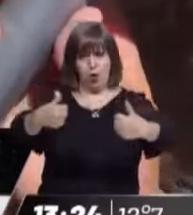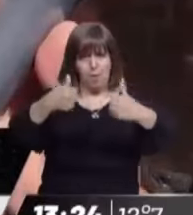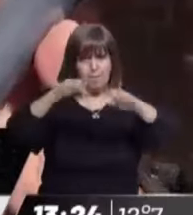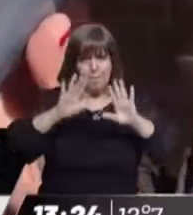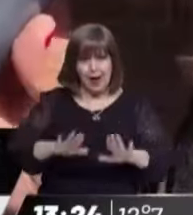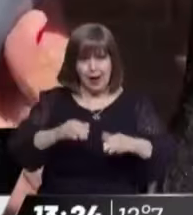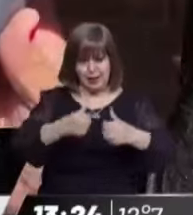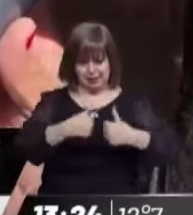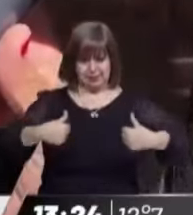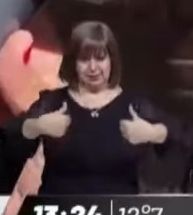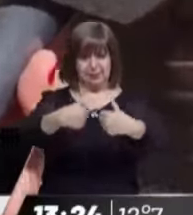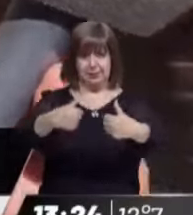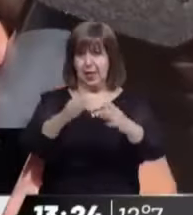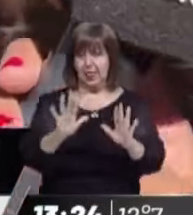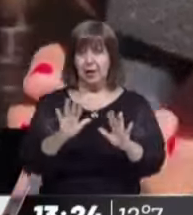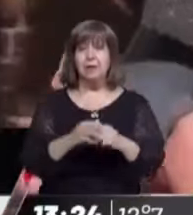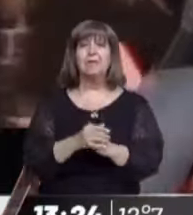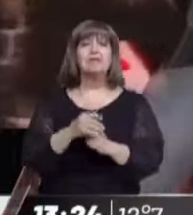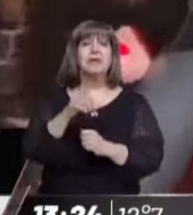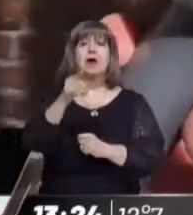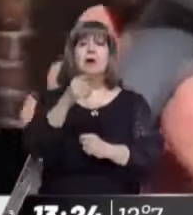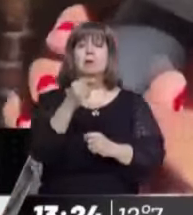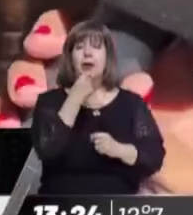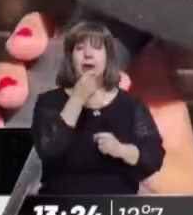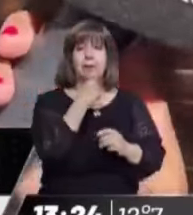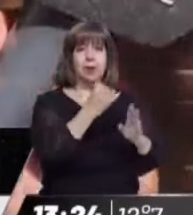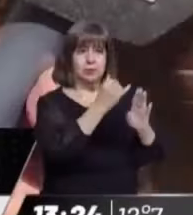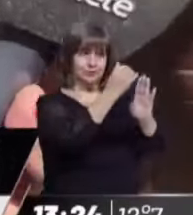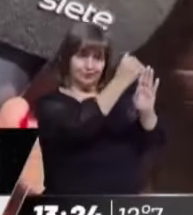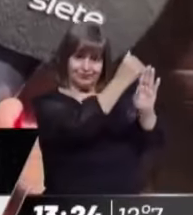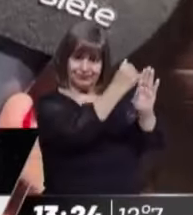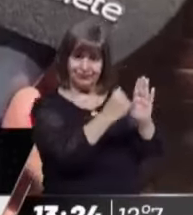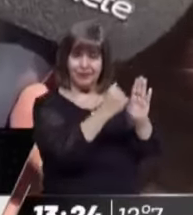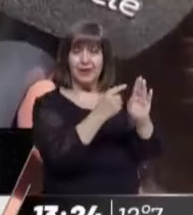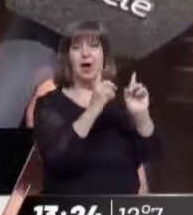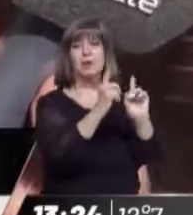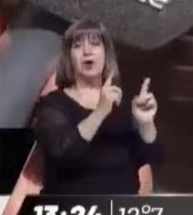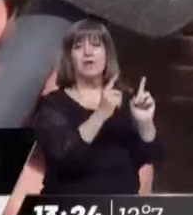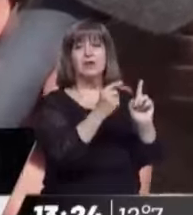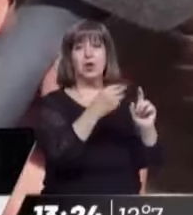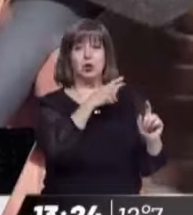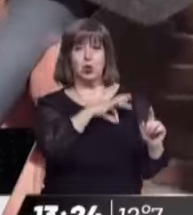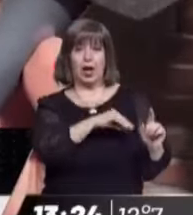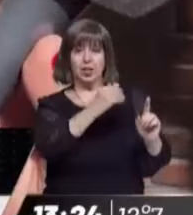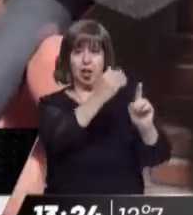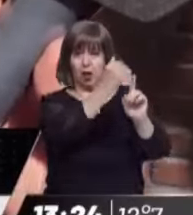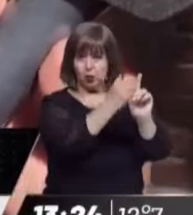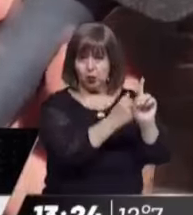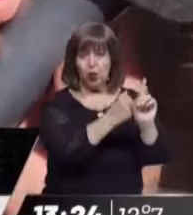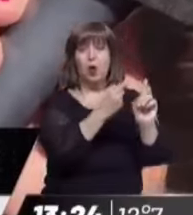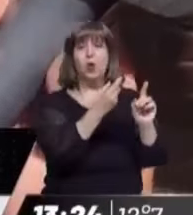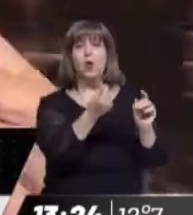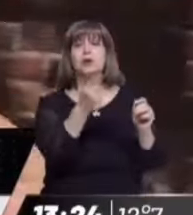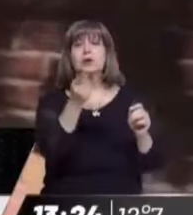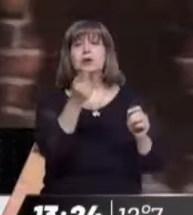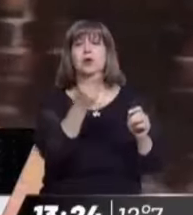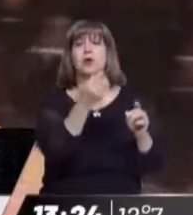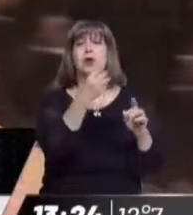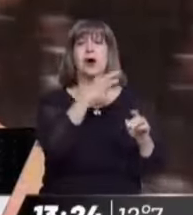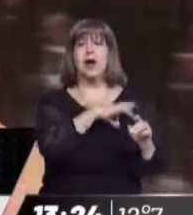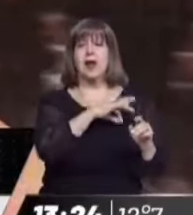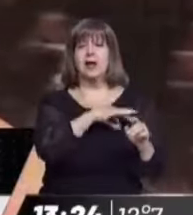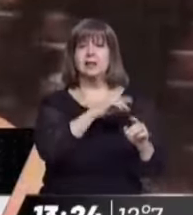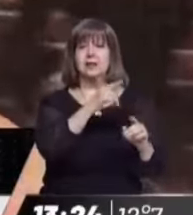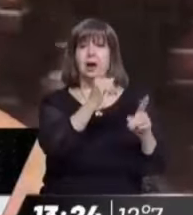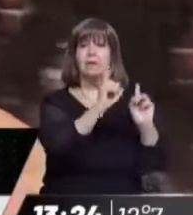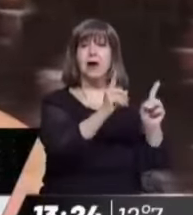significa para ustedes un día no trabajado? Digo porque muchos docentes también piensan en eso. ¿Y cuánto es el salario? ¿En cuánto está hoy de un docente?